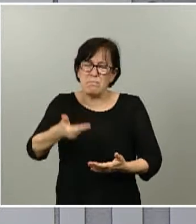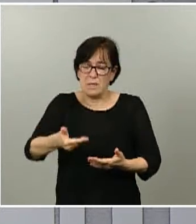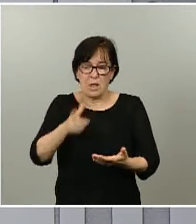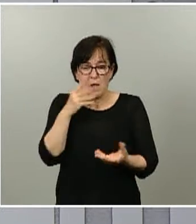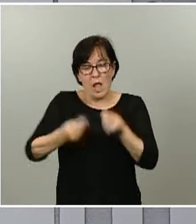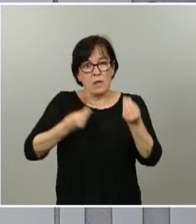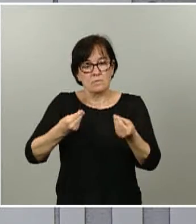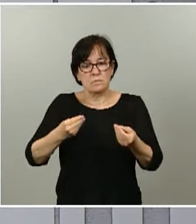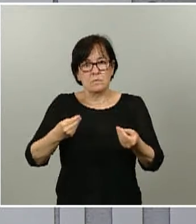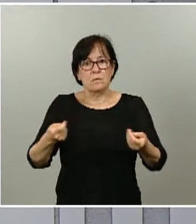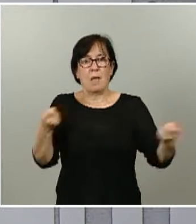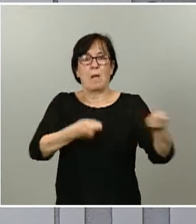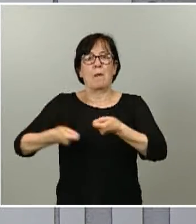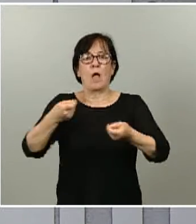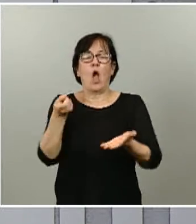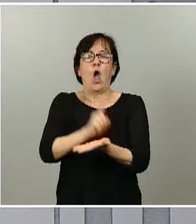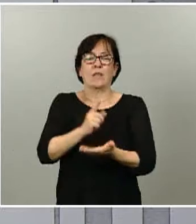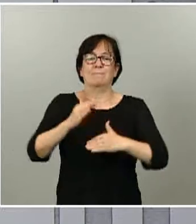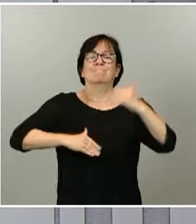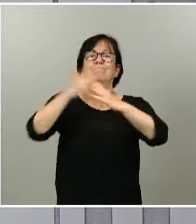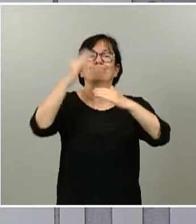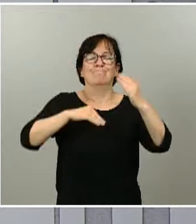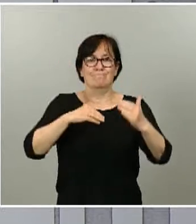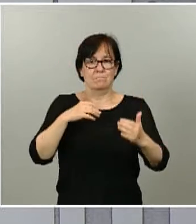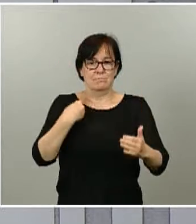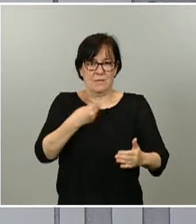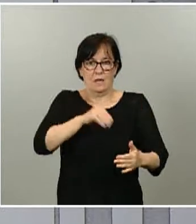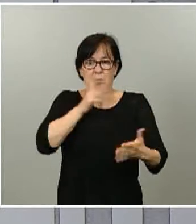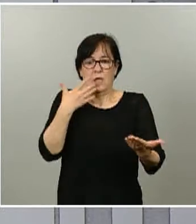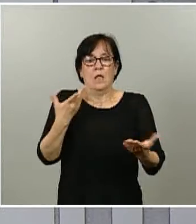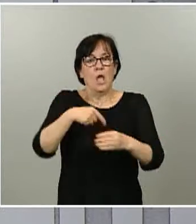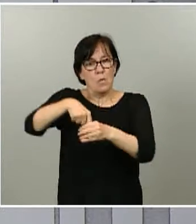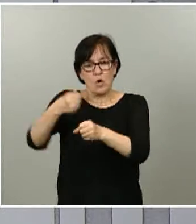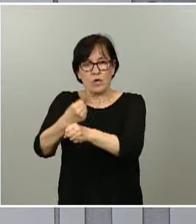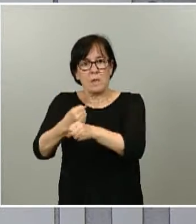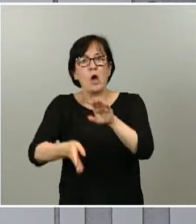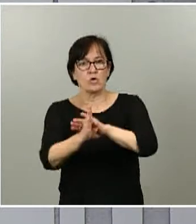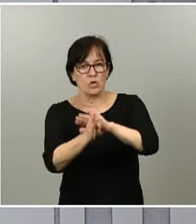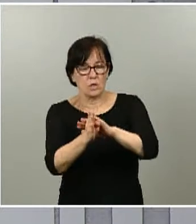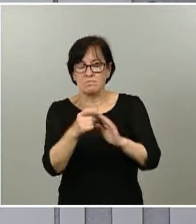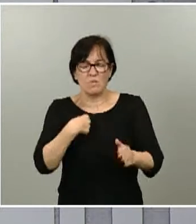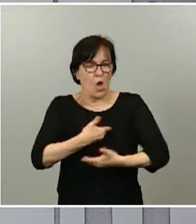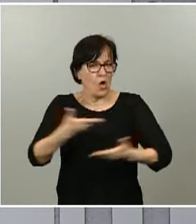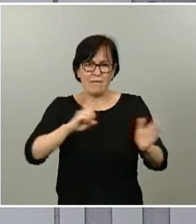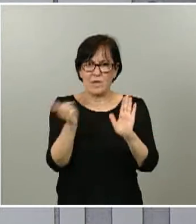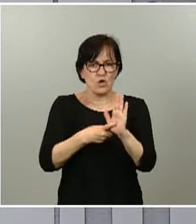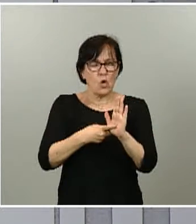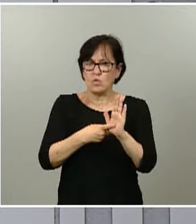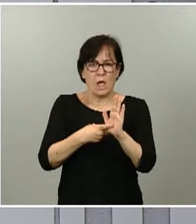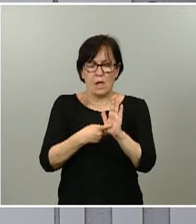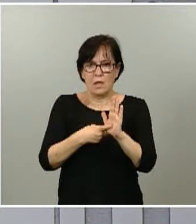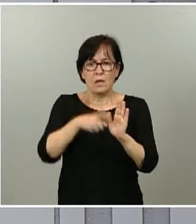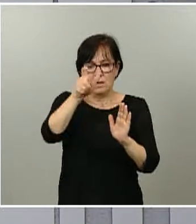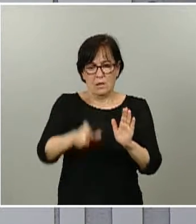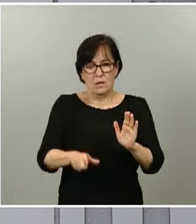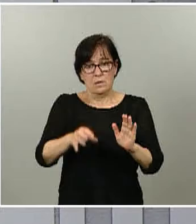nuestro país, para que se generen puestos de trabajo y, por tanto, tengo una confianza absoluta en ese sentido que tiene el señor Garamendi